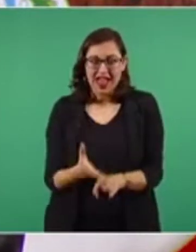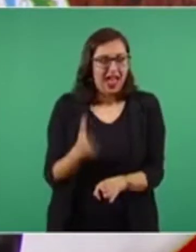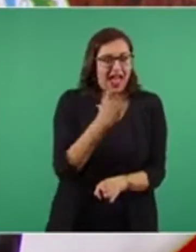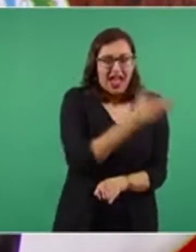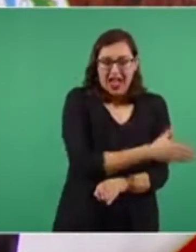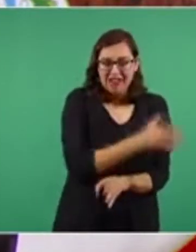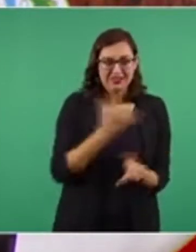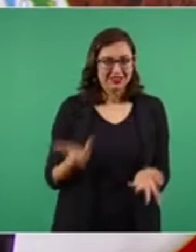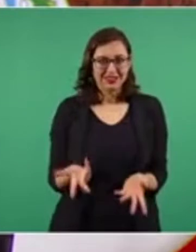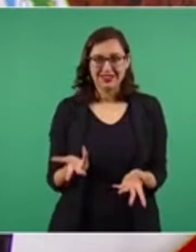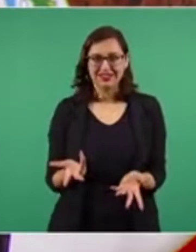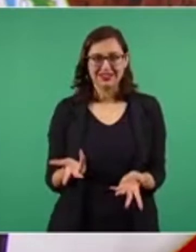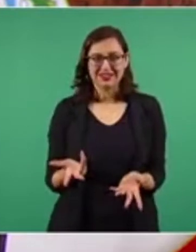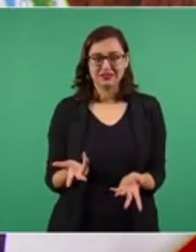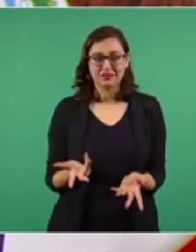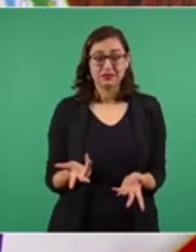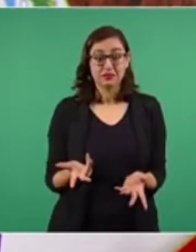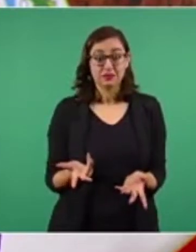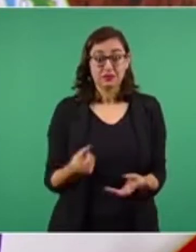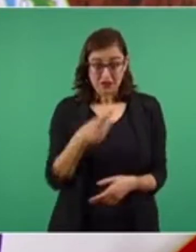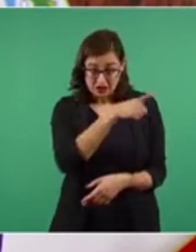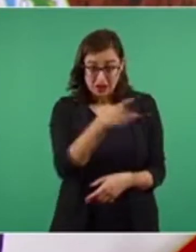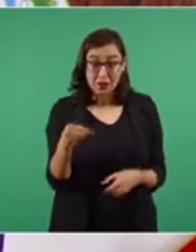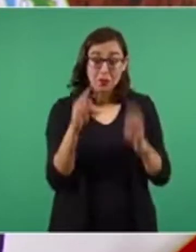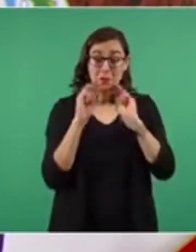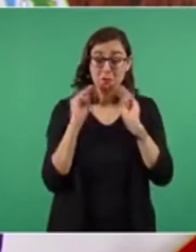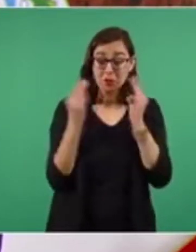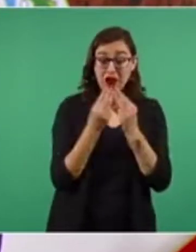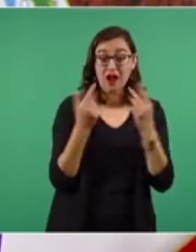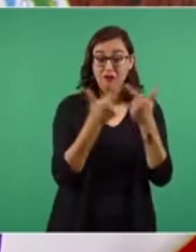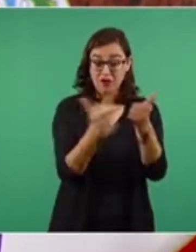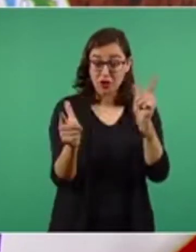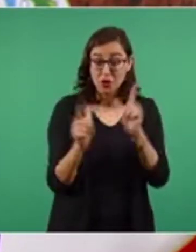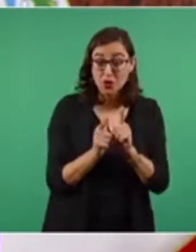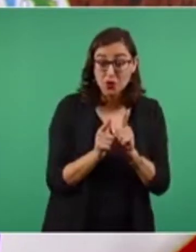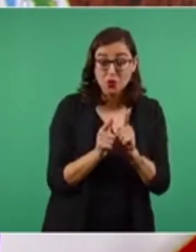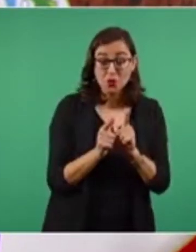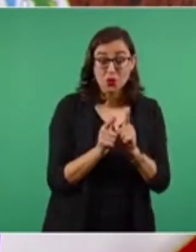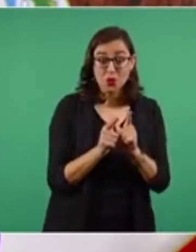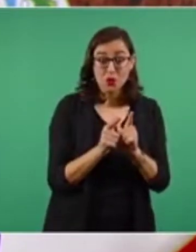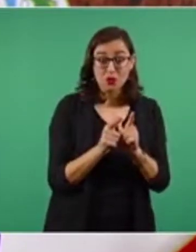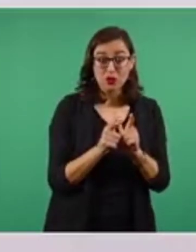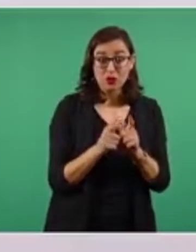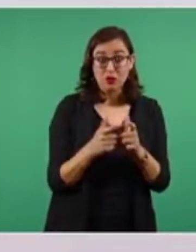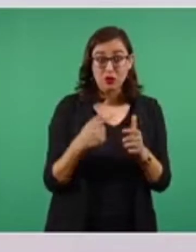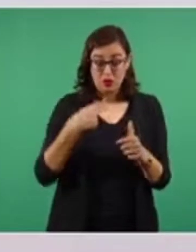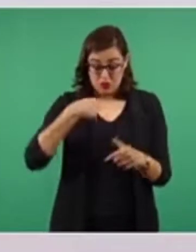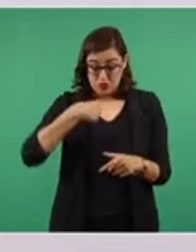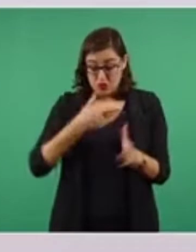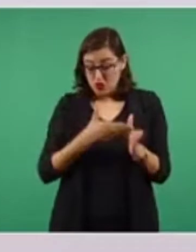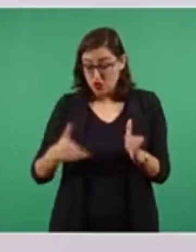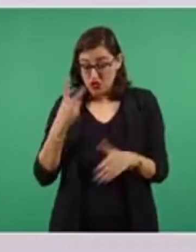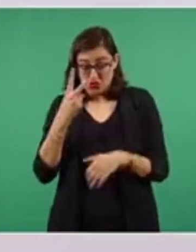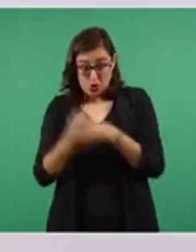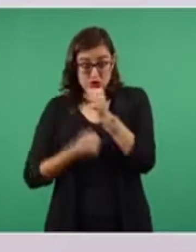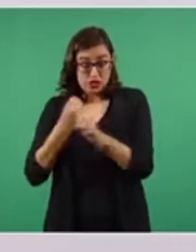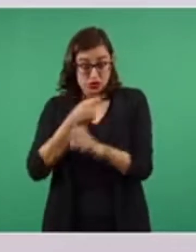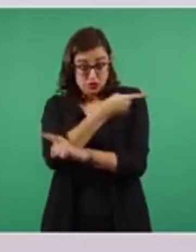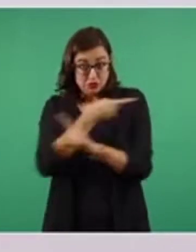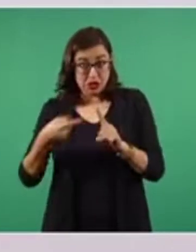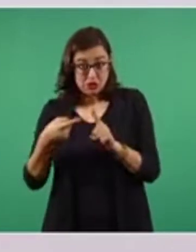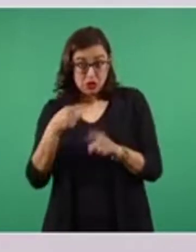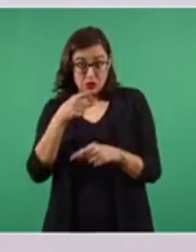No creo que se hayan creado nuevos grupos en estos 2 años y medio.